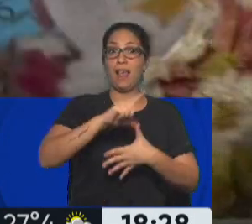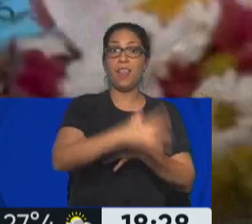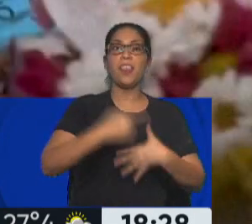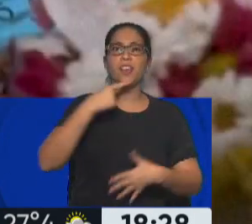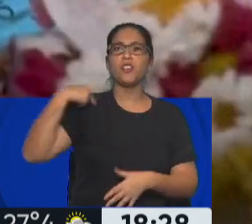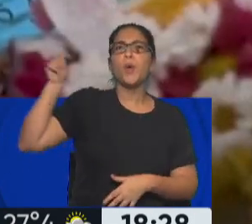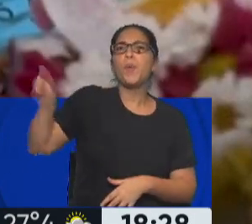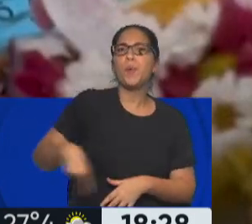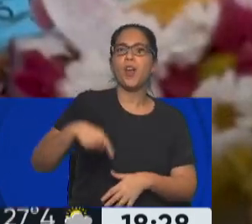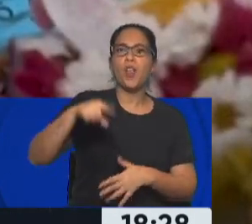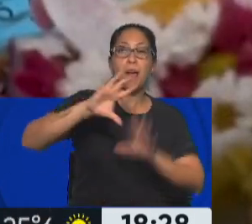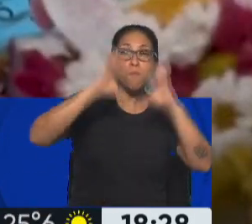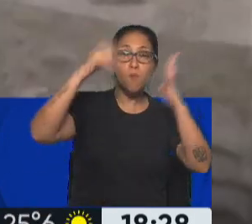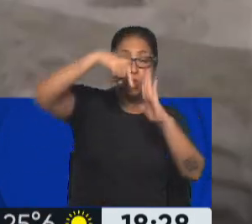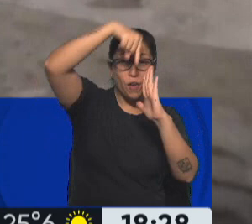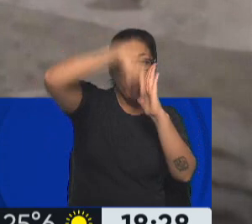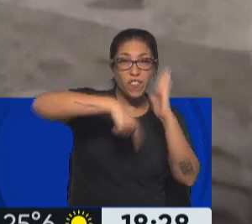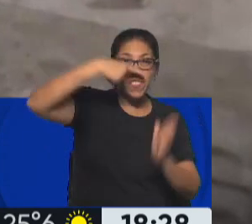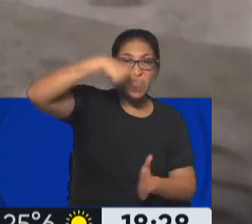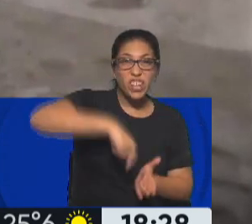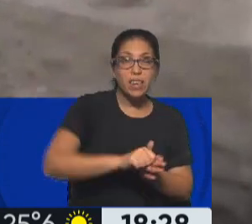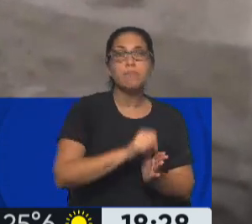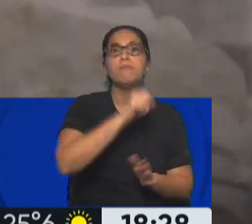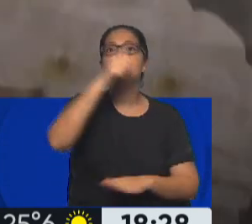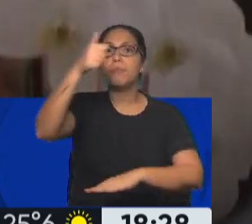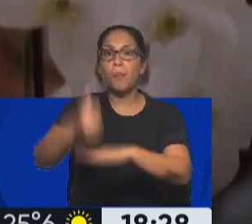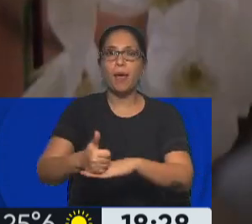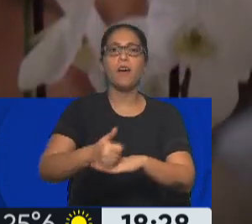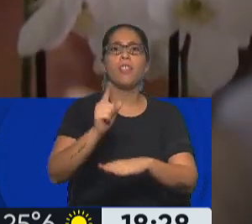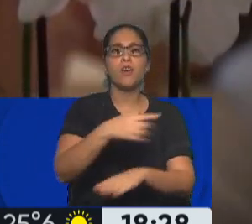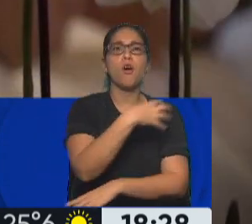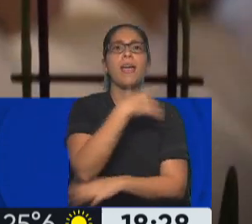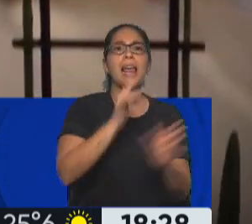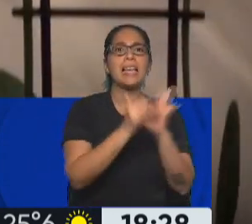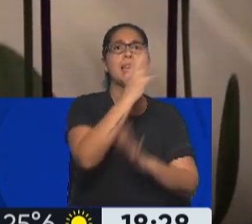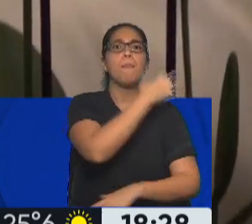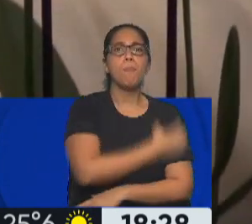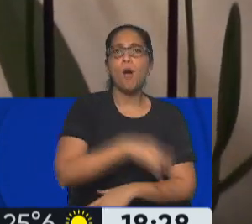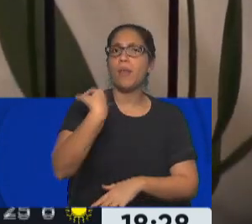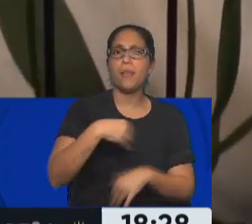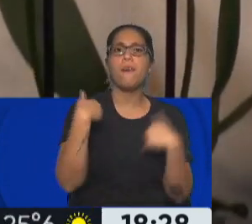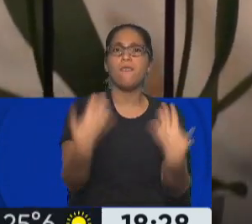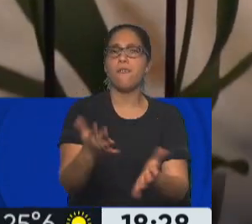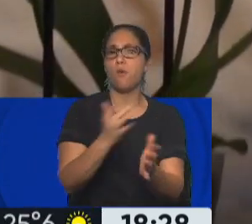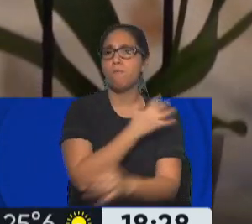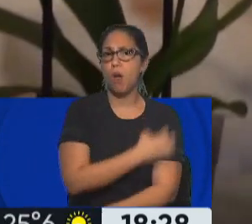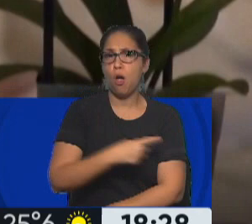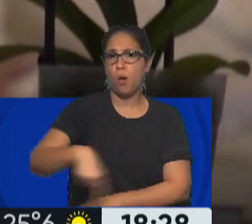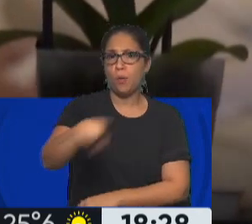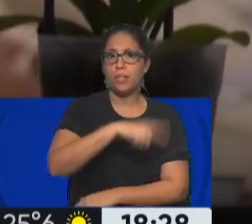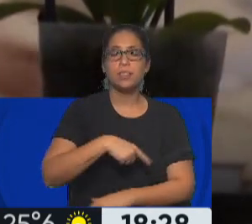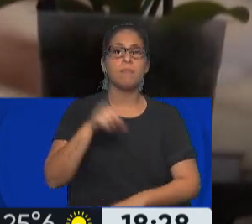mundo y habló sobre una iglesia pobre para los pobres. Sus gestos y reformas causaron entusiasmo en algunos